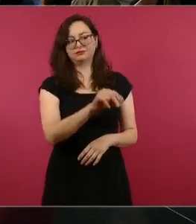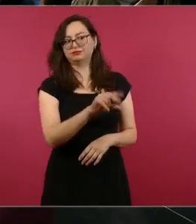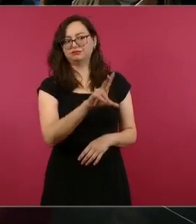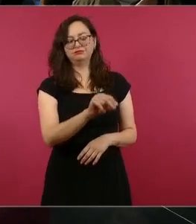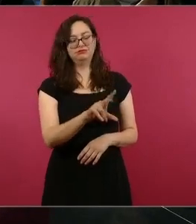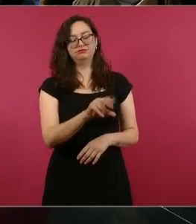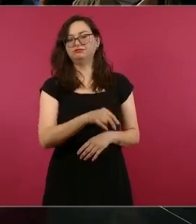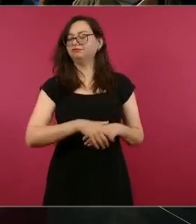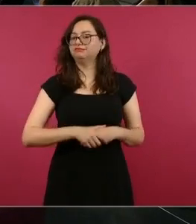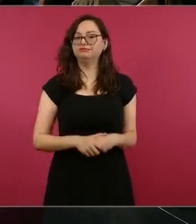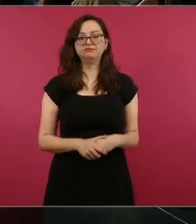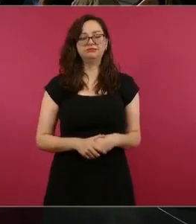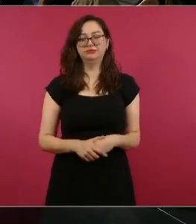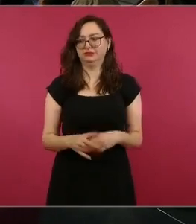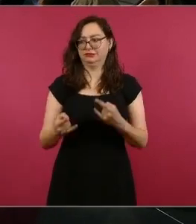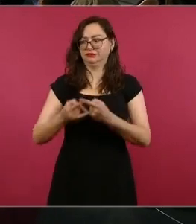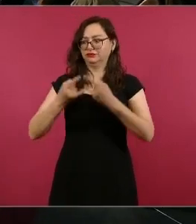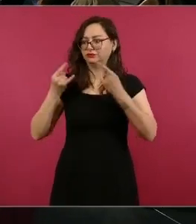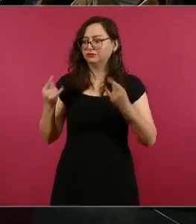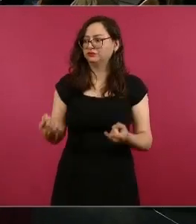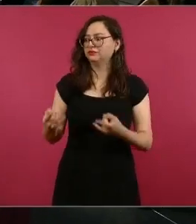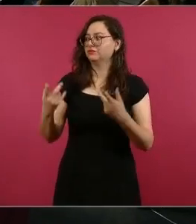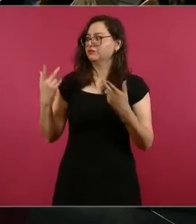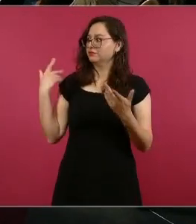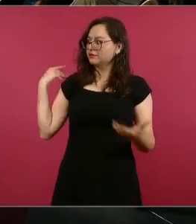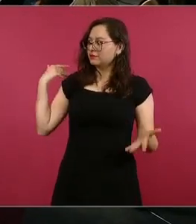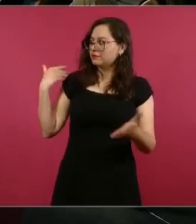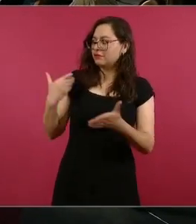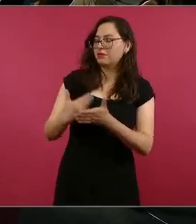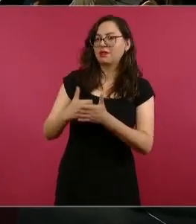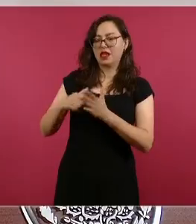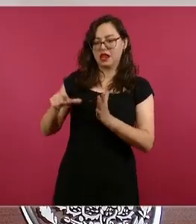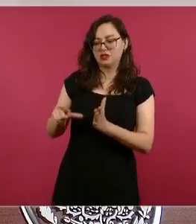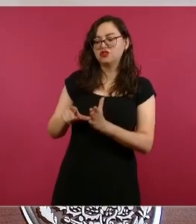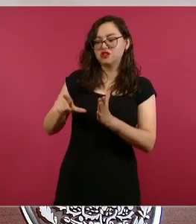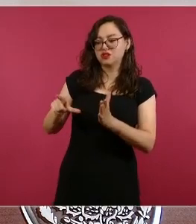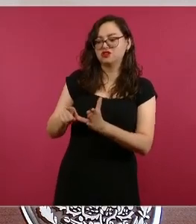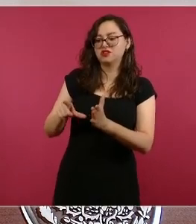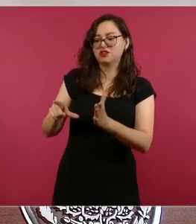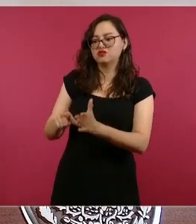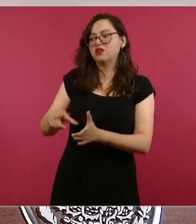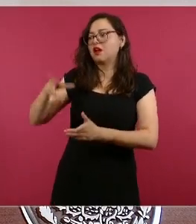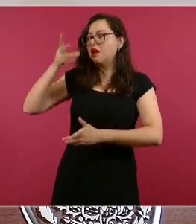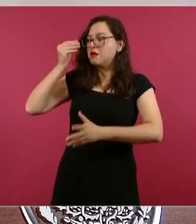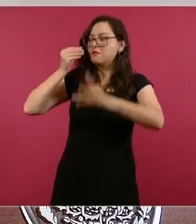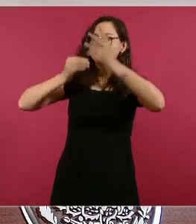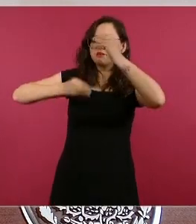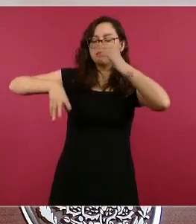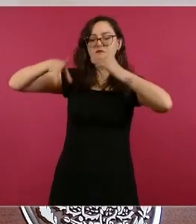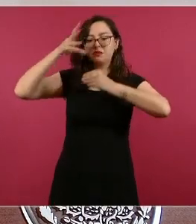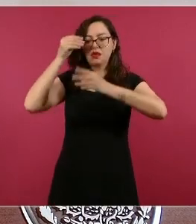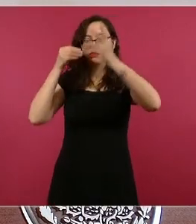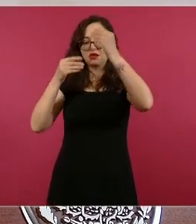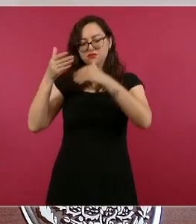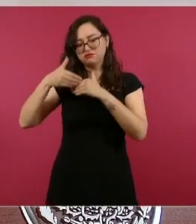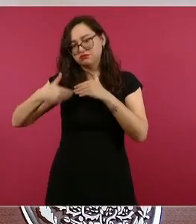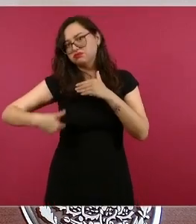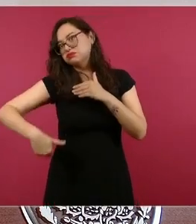fecunda. Está llena de enseñanzas, de lecciones, la historia de